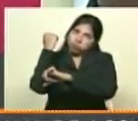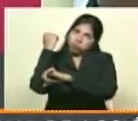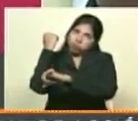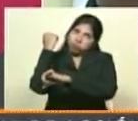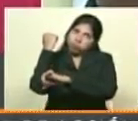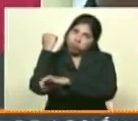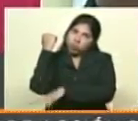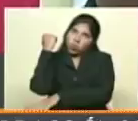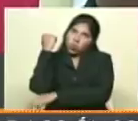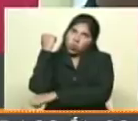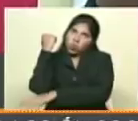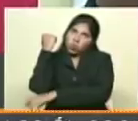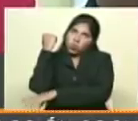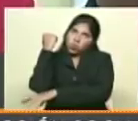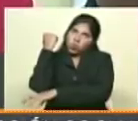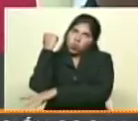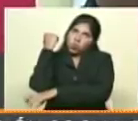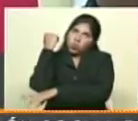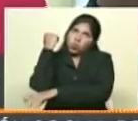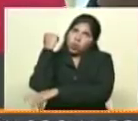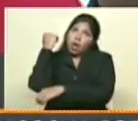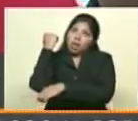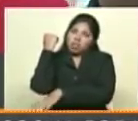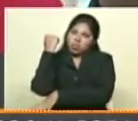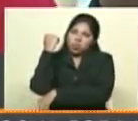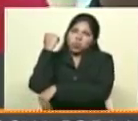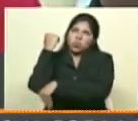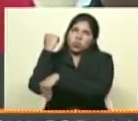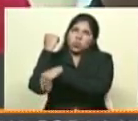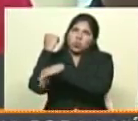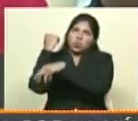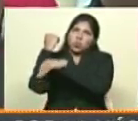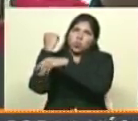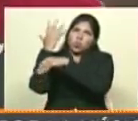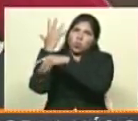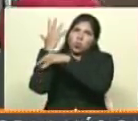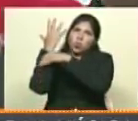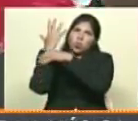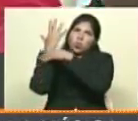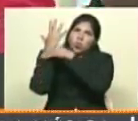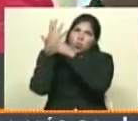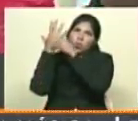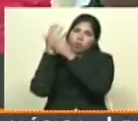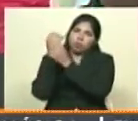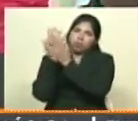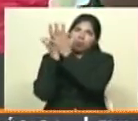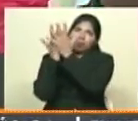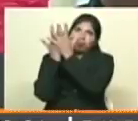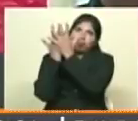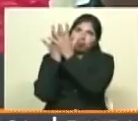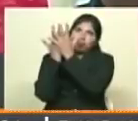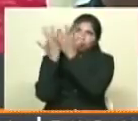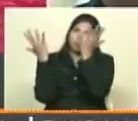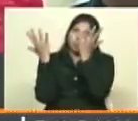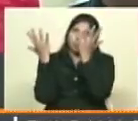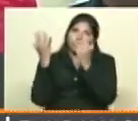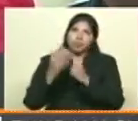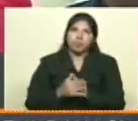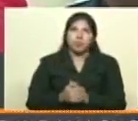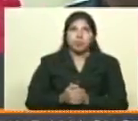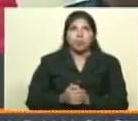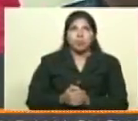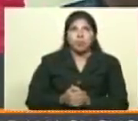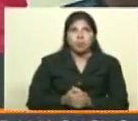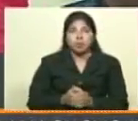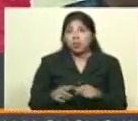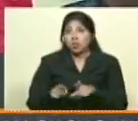Por la raíz, porque de la raíz viene todo lo demás. Y así pasa con nuestra patria. De la raíz de Bolívar viene